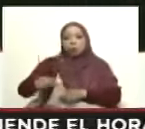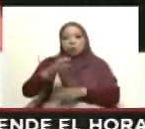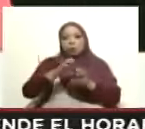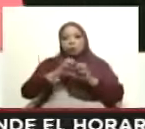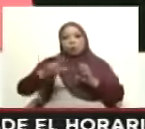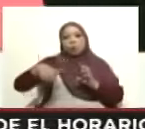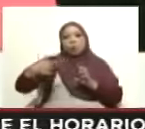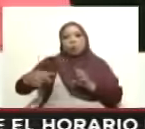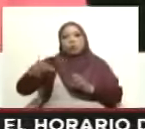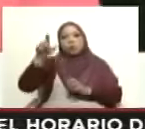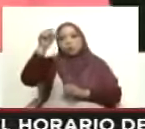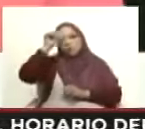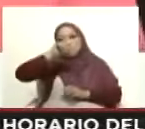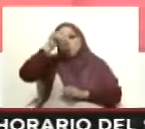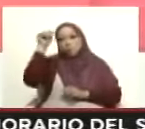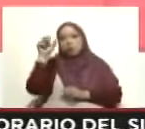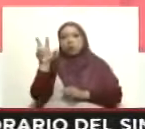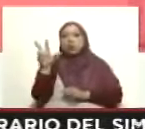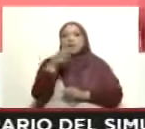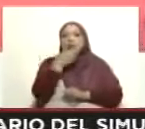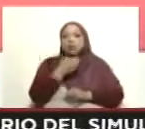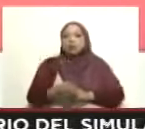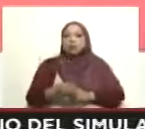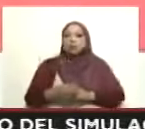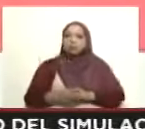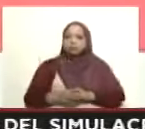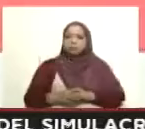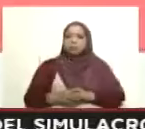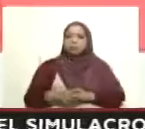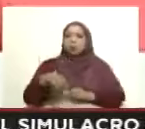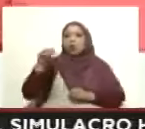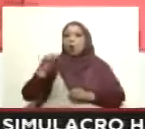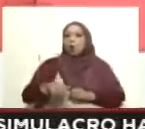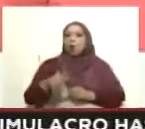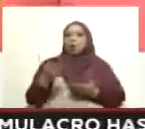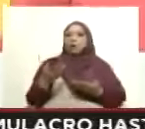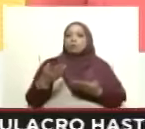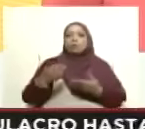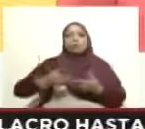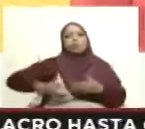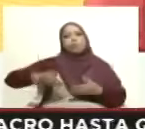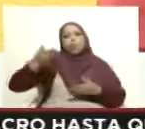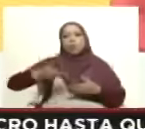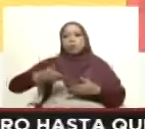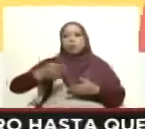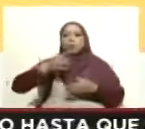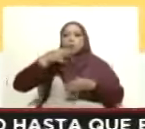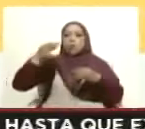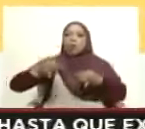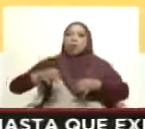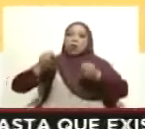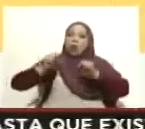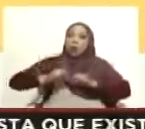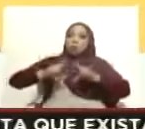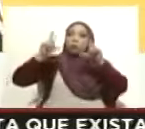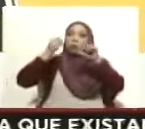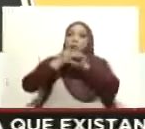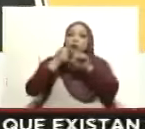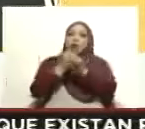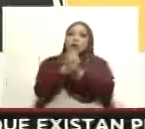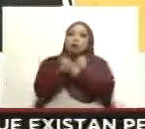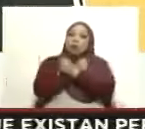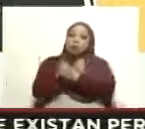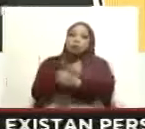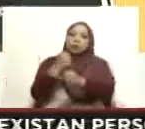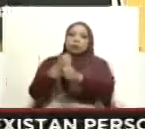próximo domingo 3 de diciembre pero lo que ocurrió hoy fue una verdadera explosión de amor